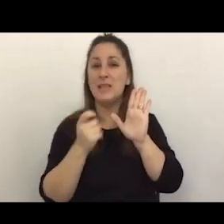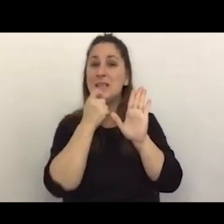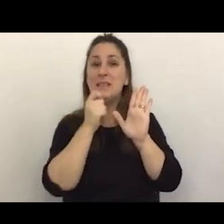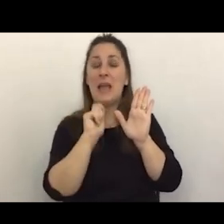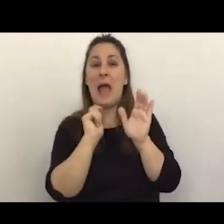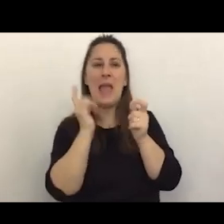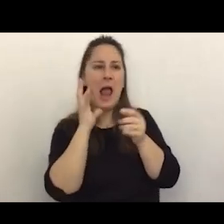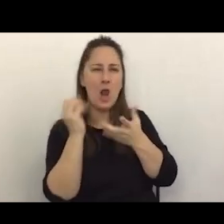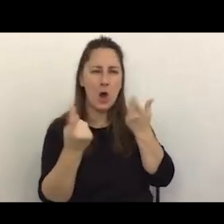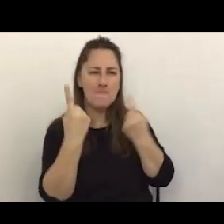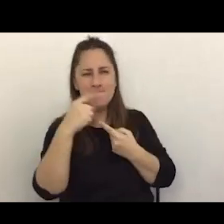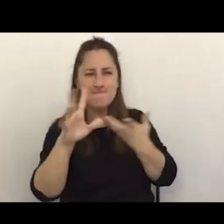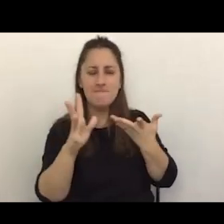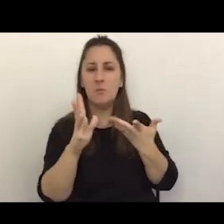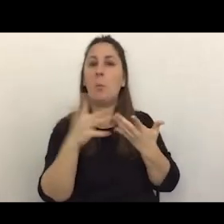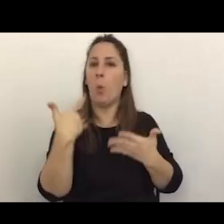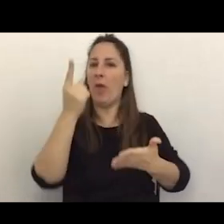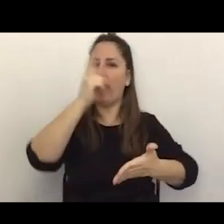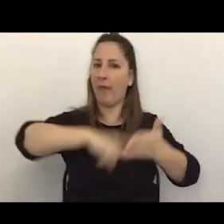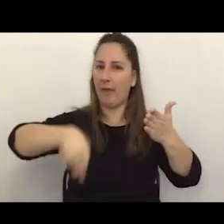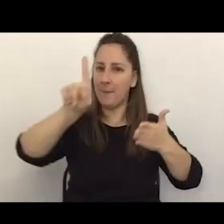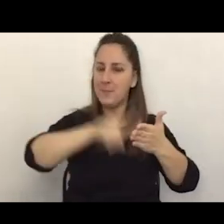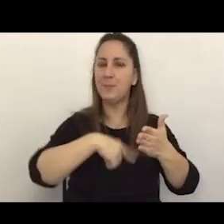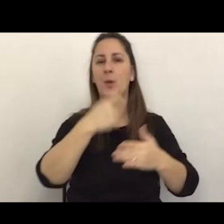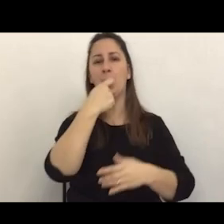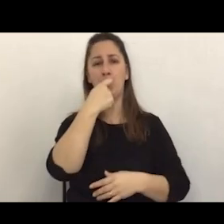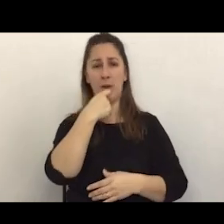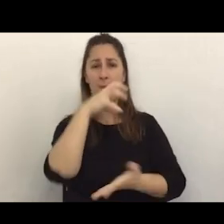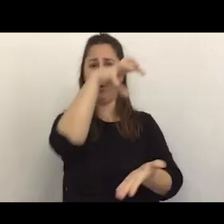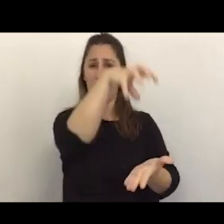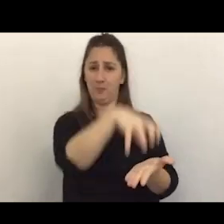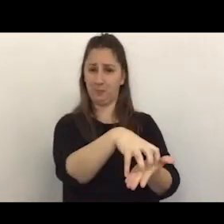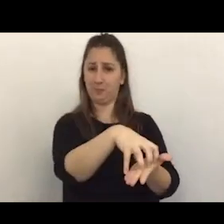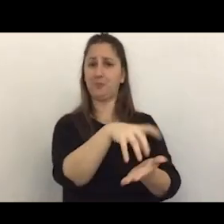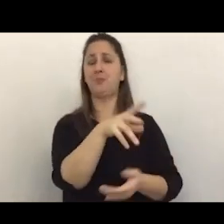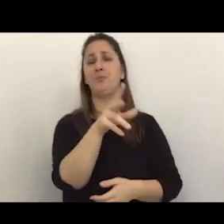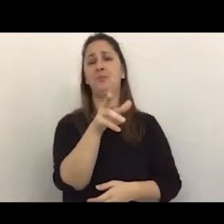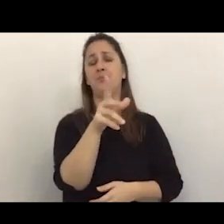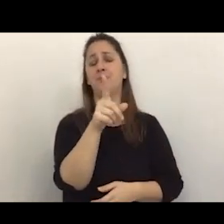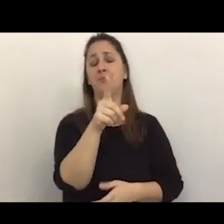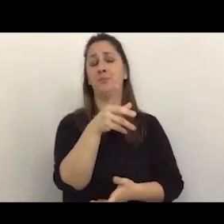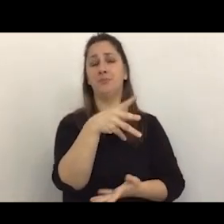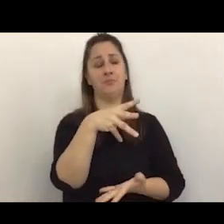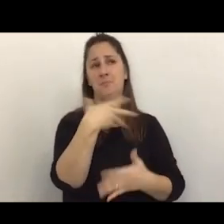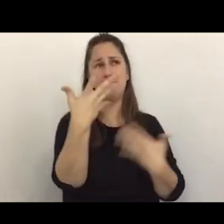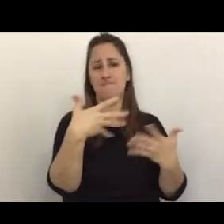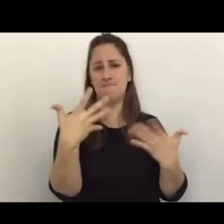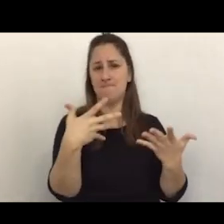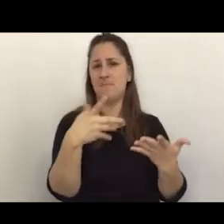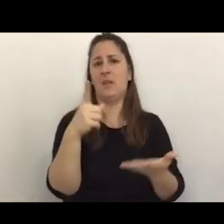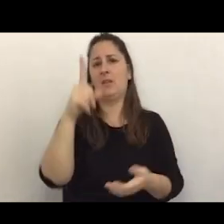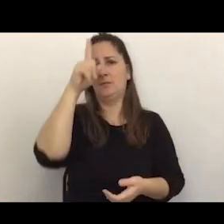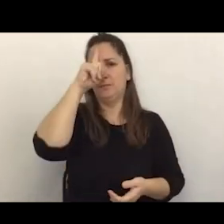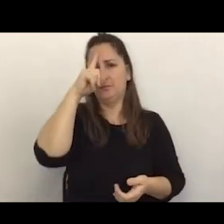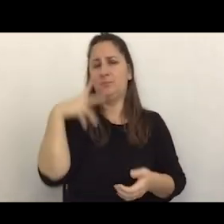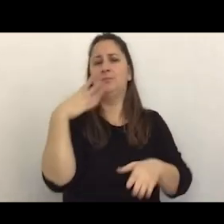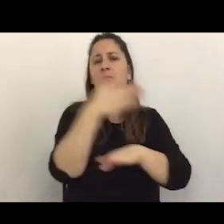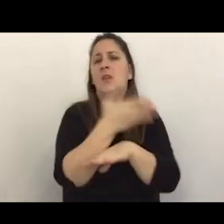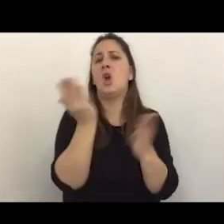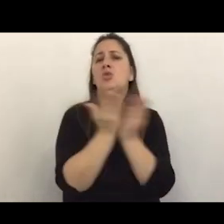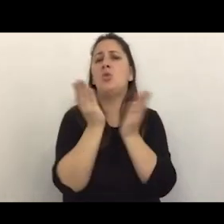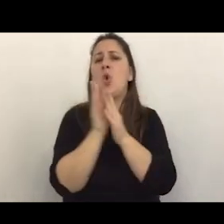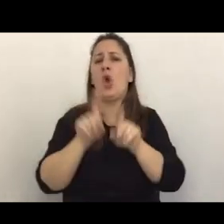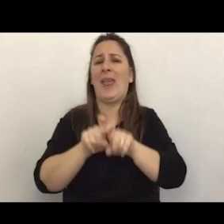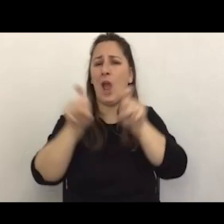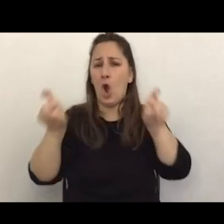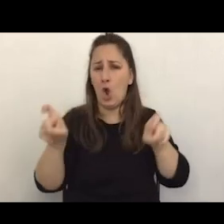Ejemplo, concurro a una clínica a realizar, no sé, un estudio ginecológico para mi mujer y